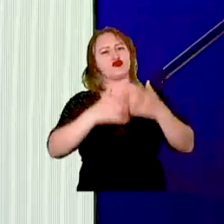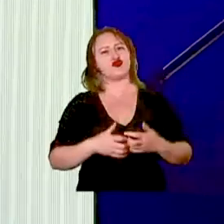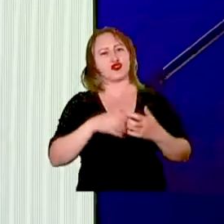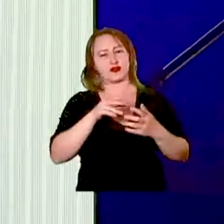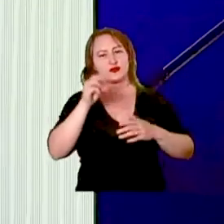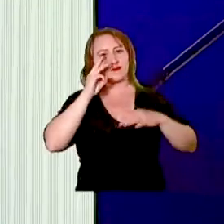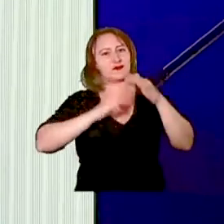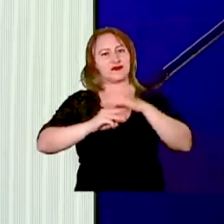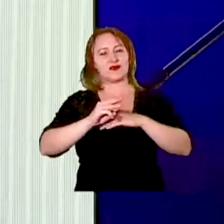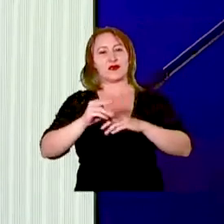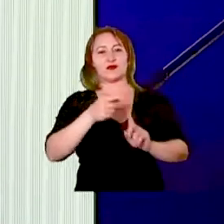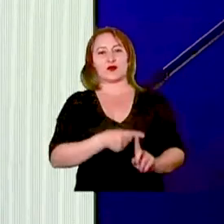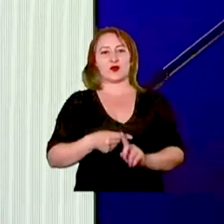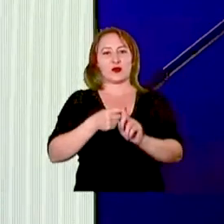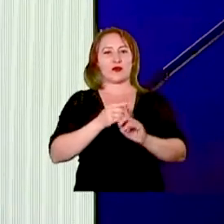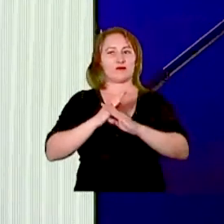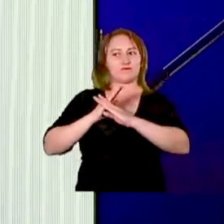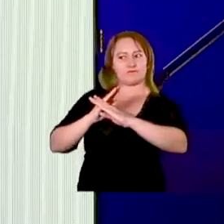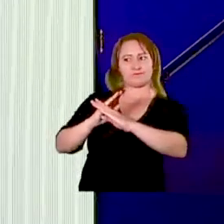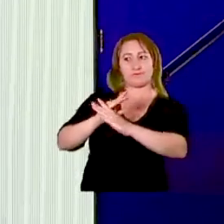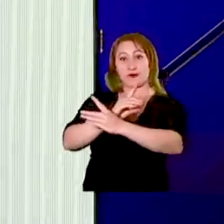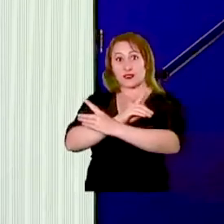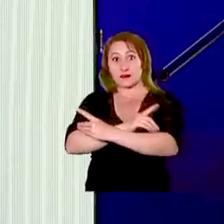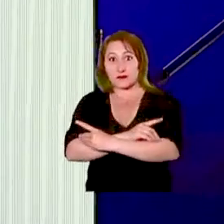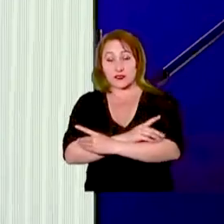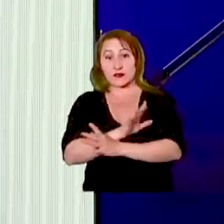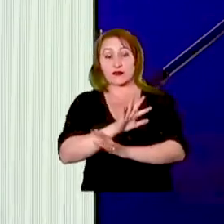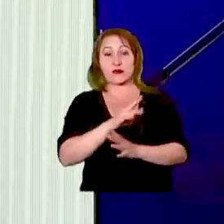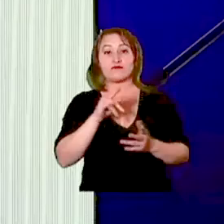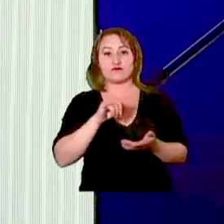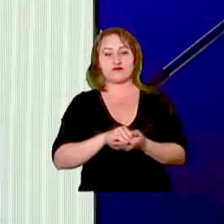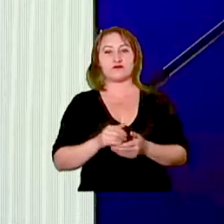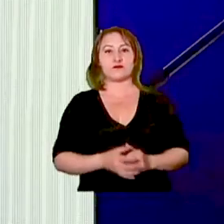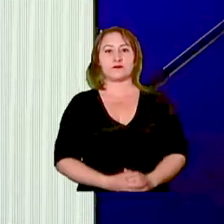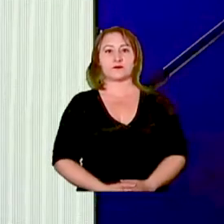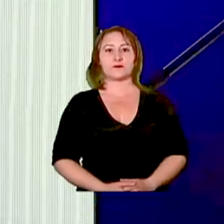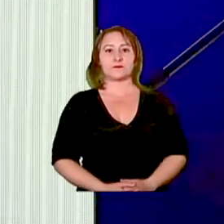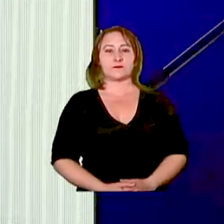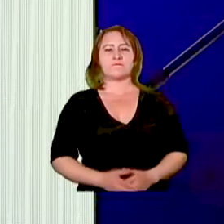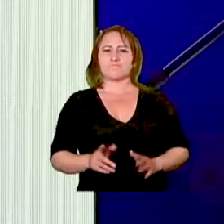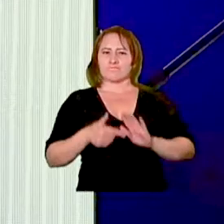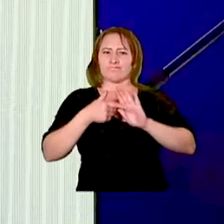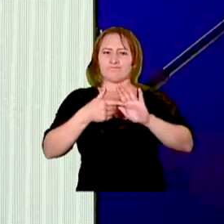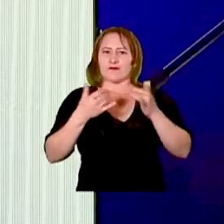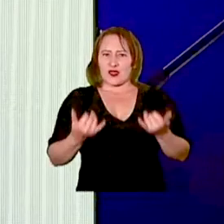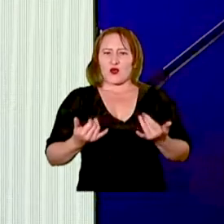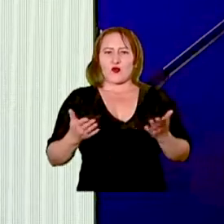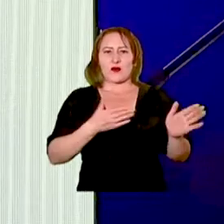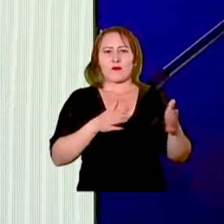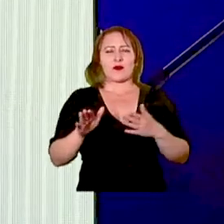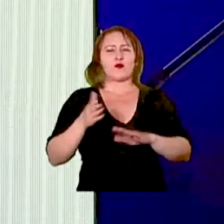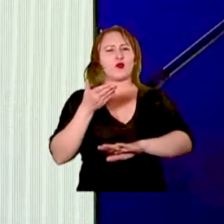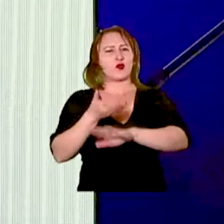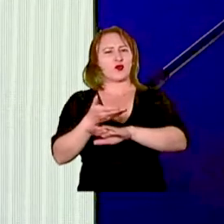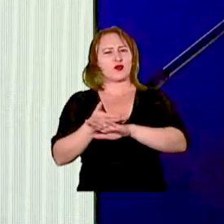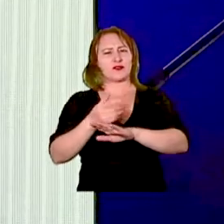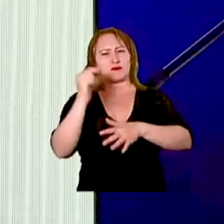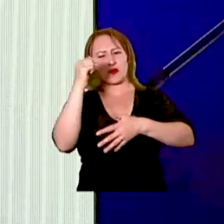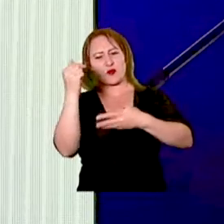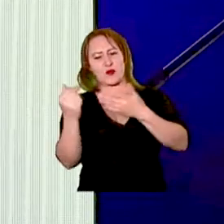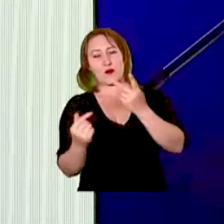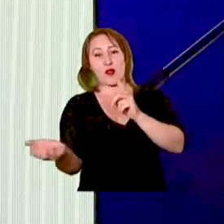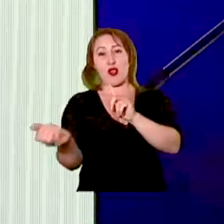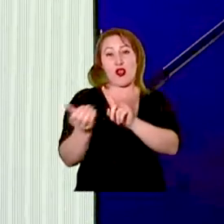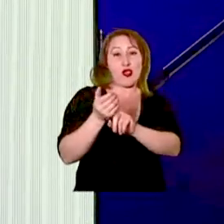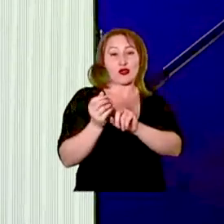la Procuraduría preventiva, disciplinaria y de intervención. Para presentarnos el plan propuesto y los principales